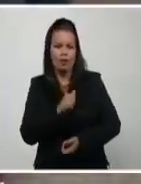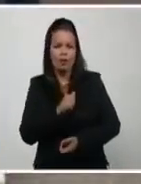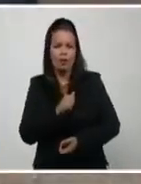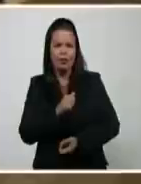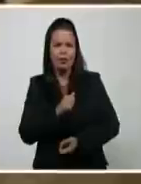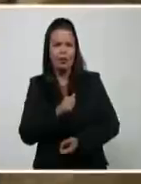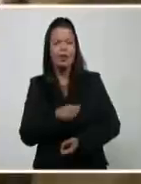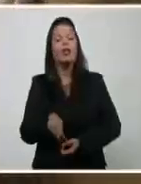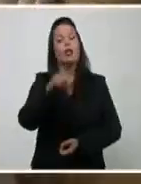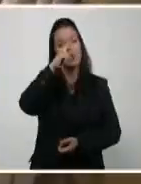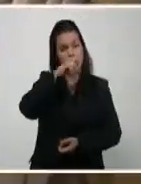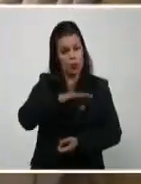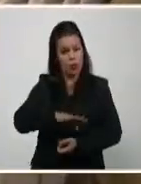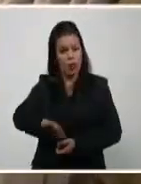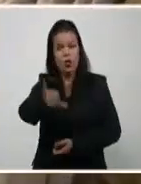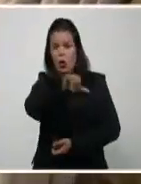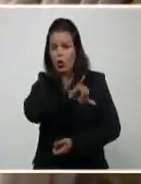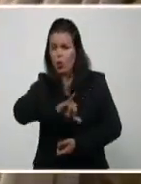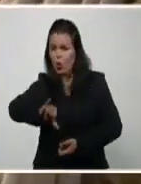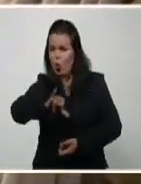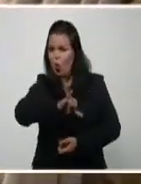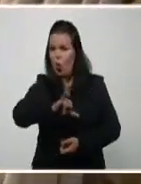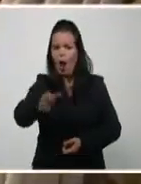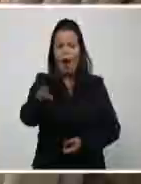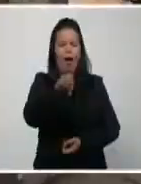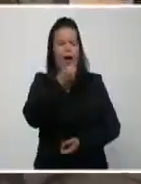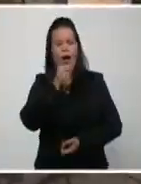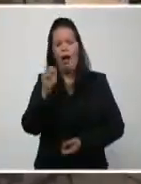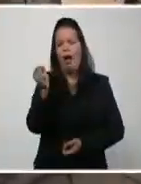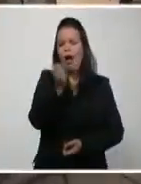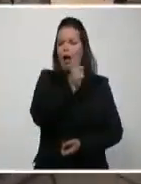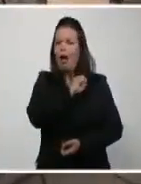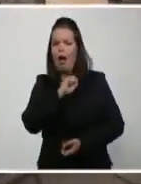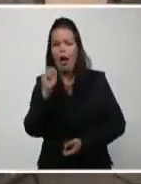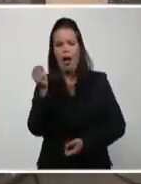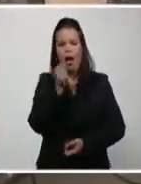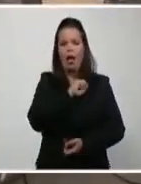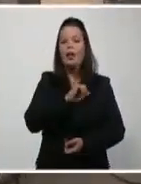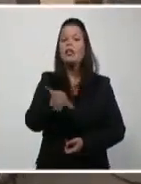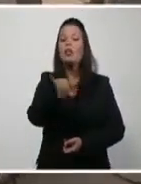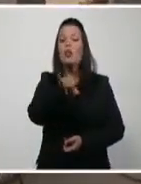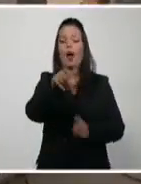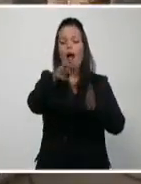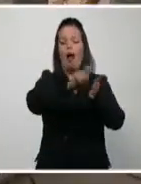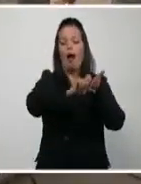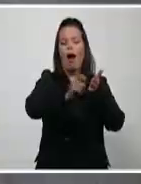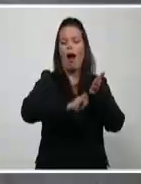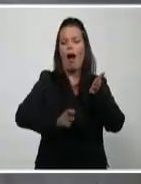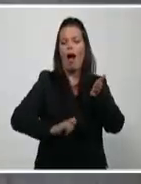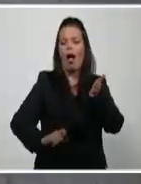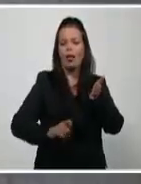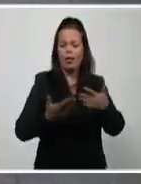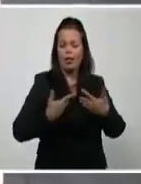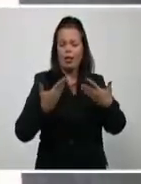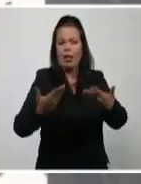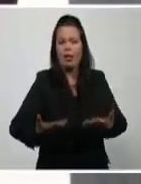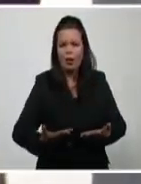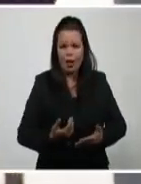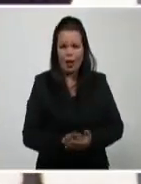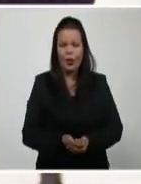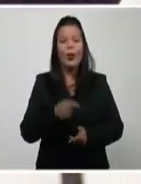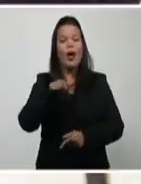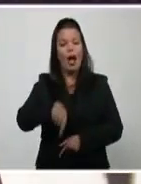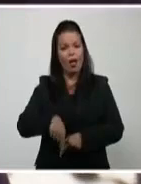sus rondas y le hicieron cartas imaginarias a su Teresita Fernández. Destacadas escritoras para niños y